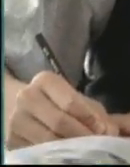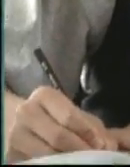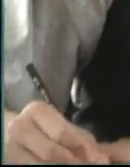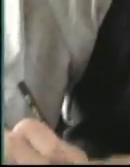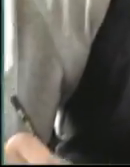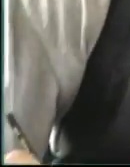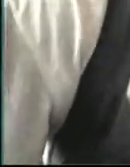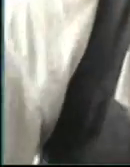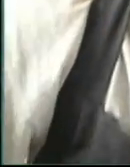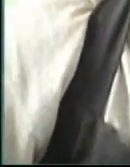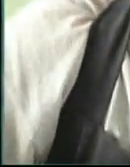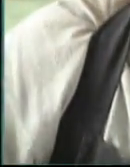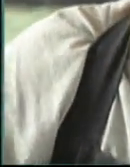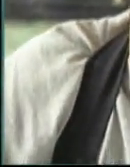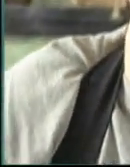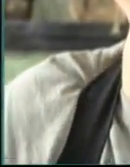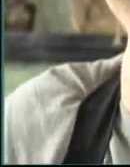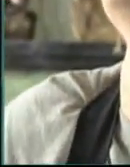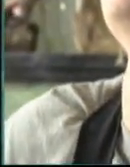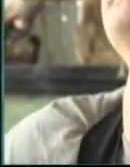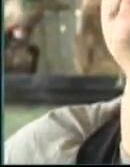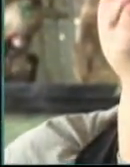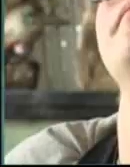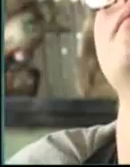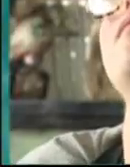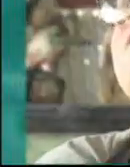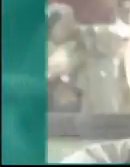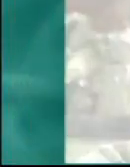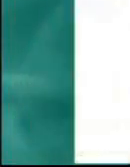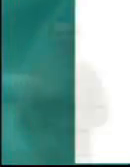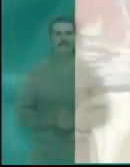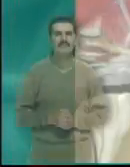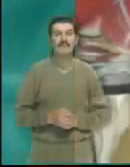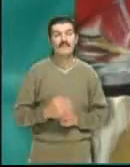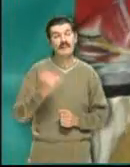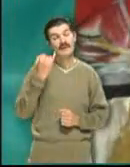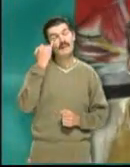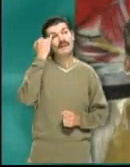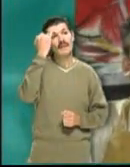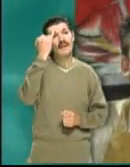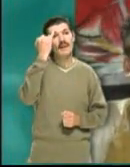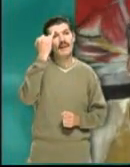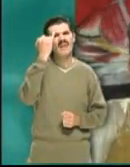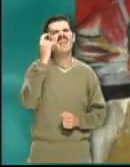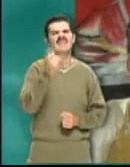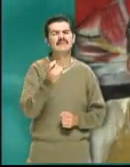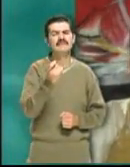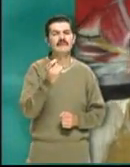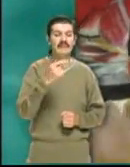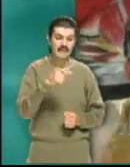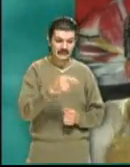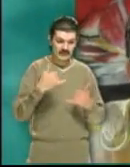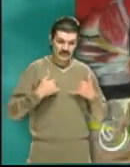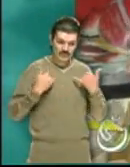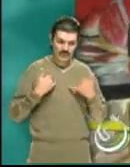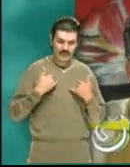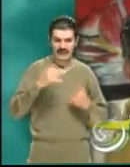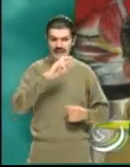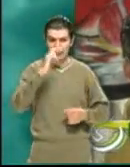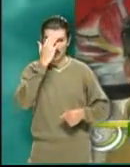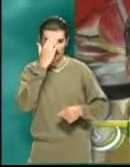La idea es de que realmente este muchacho, a partir